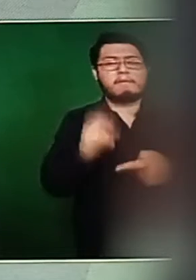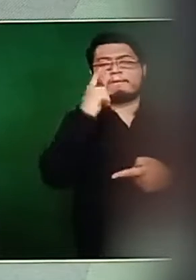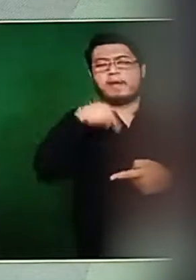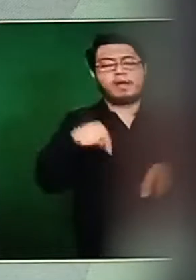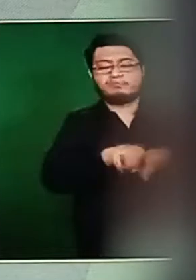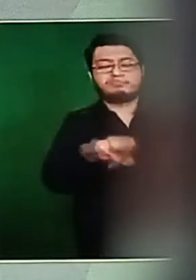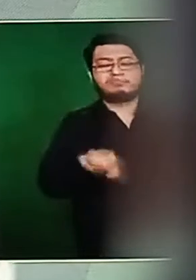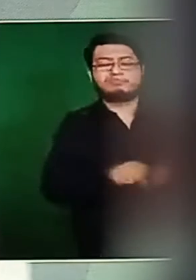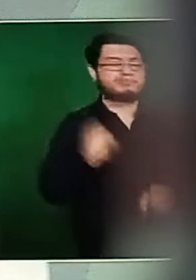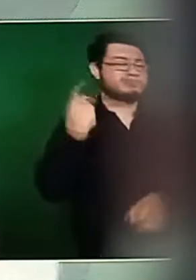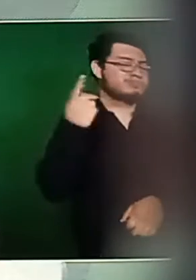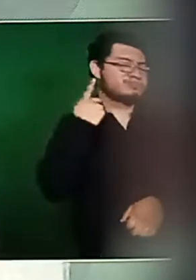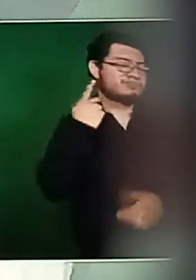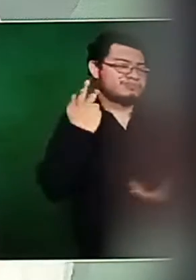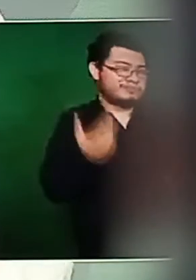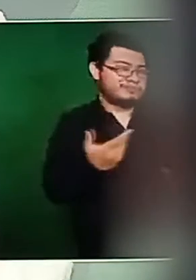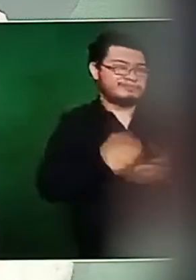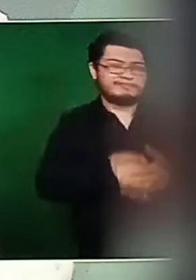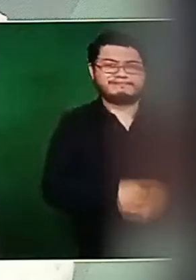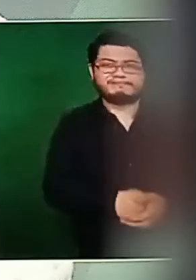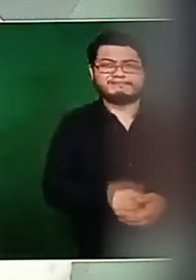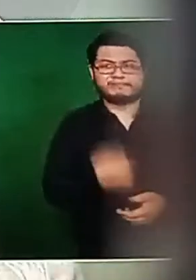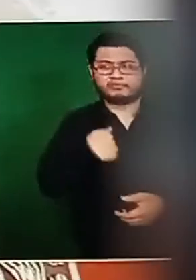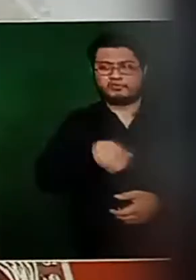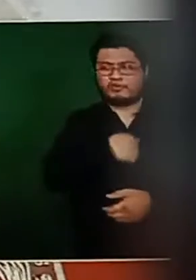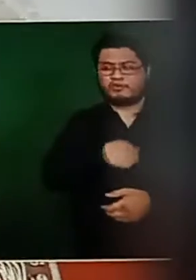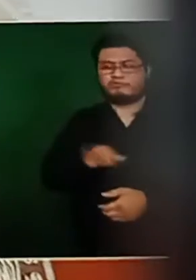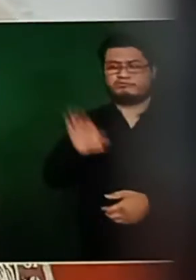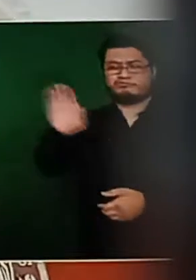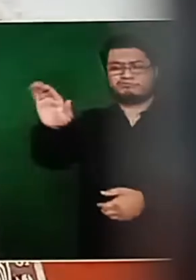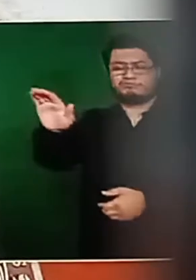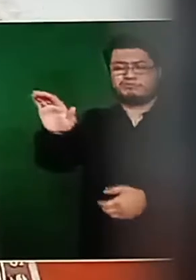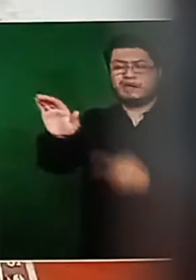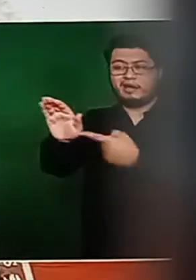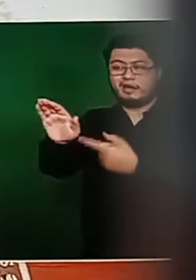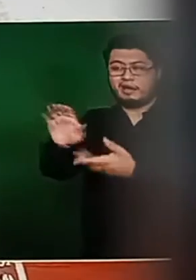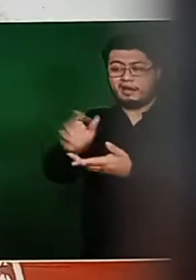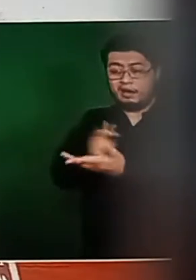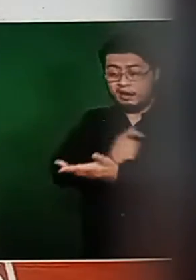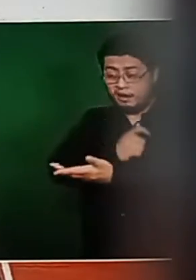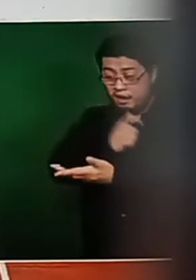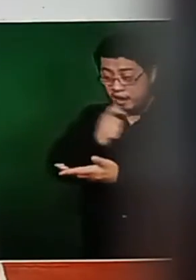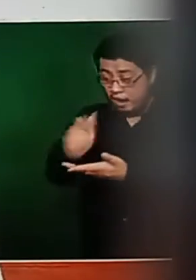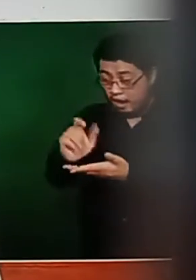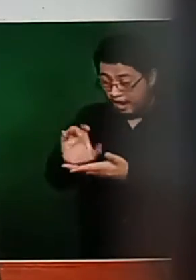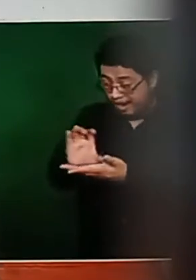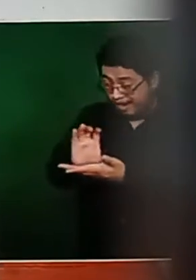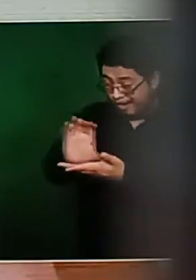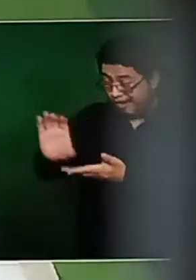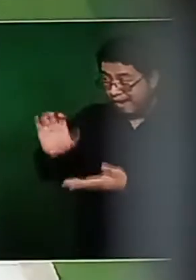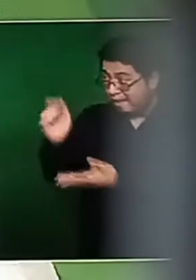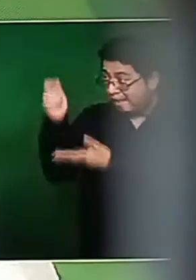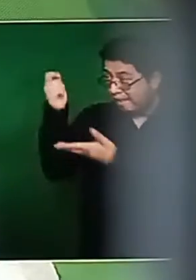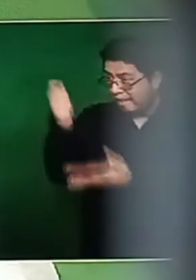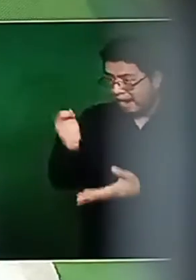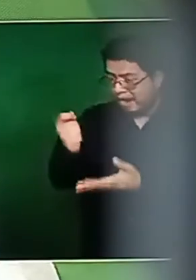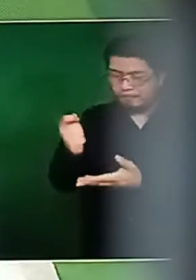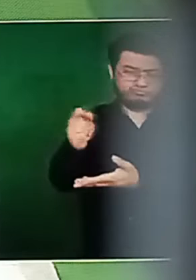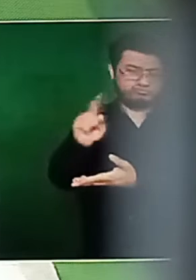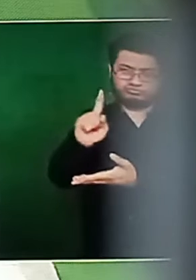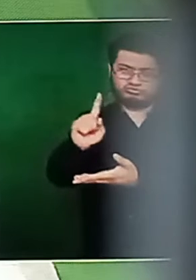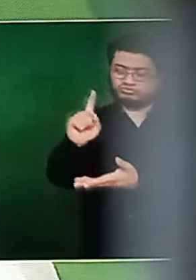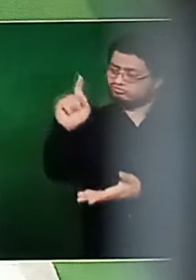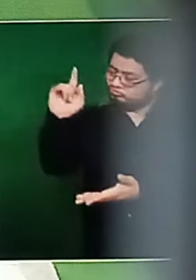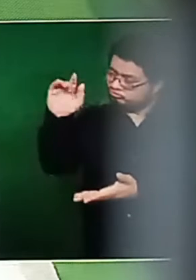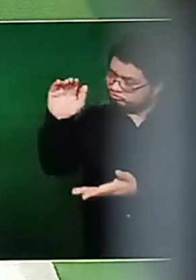Entonces lo que estás planteando es reducir el costo de las